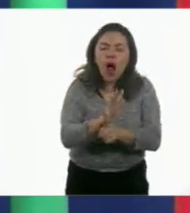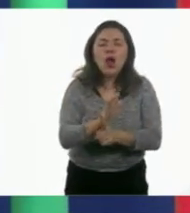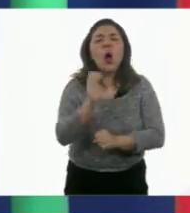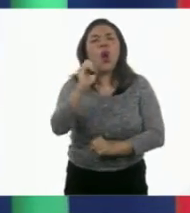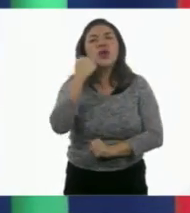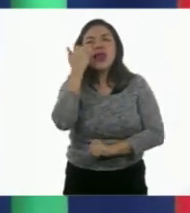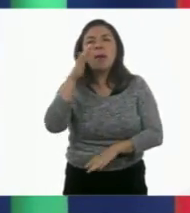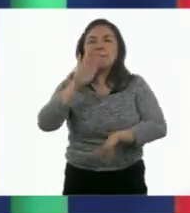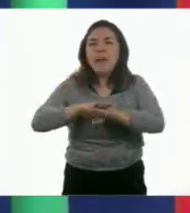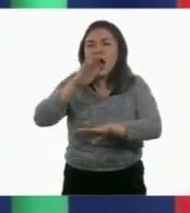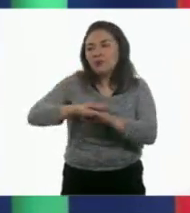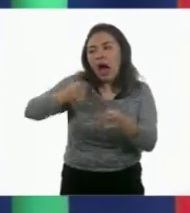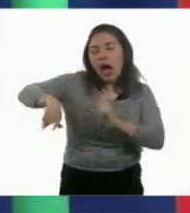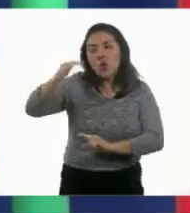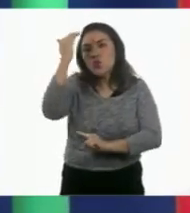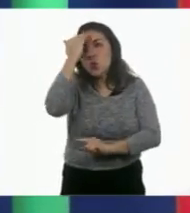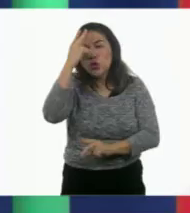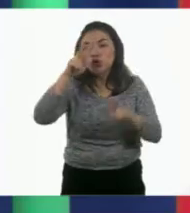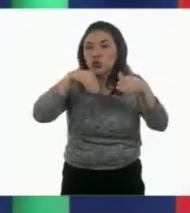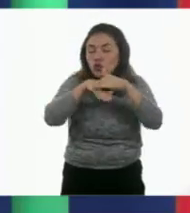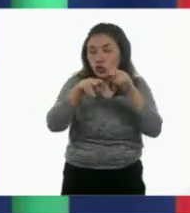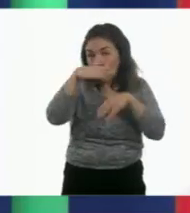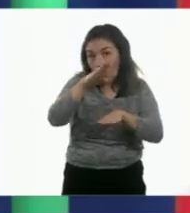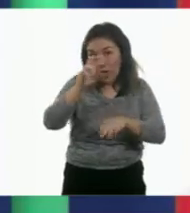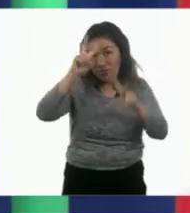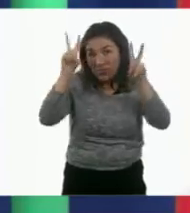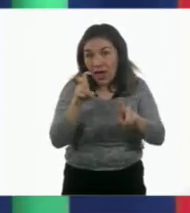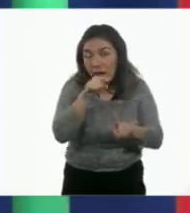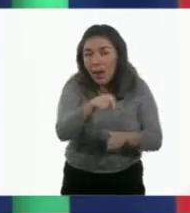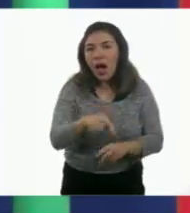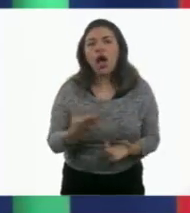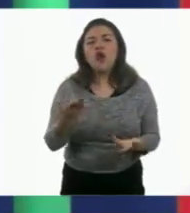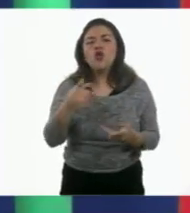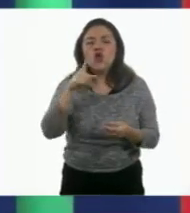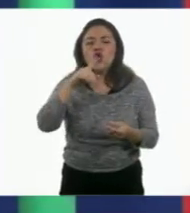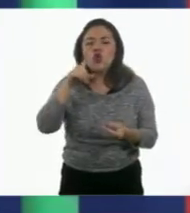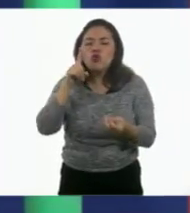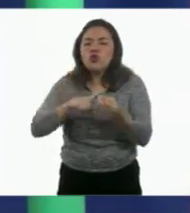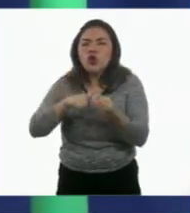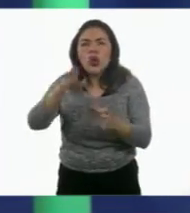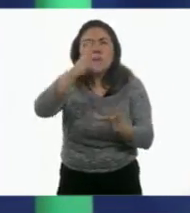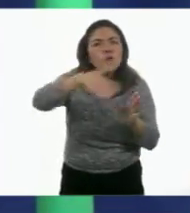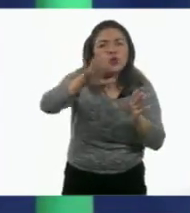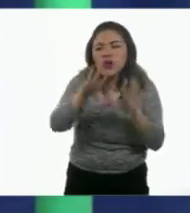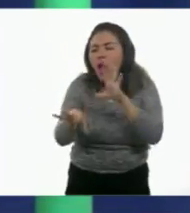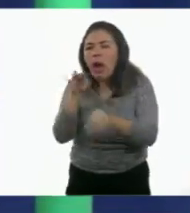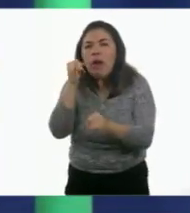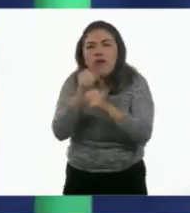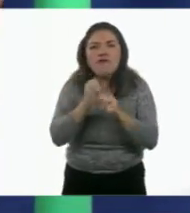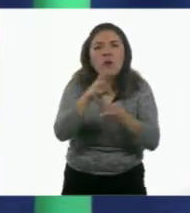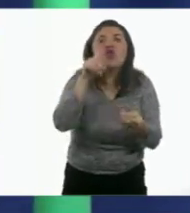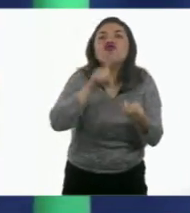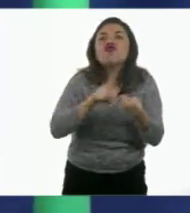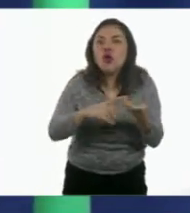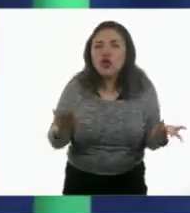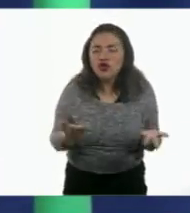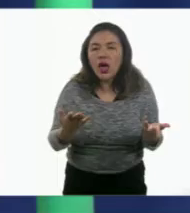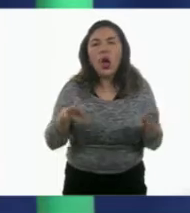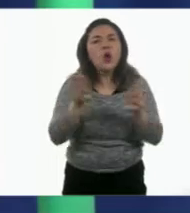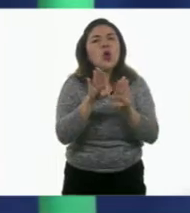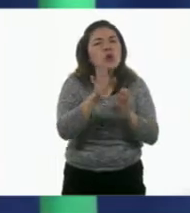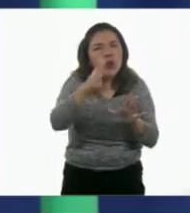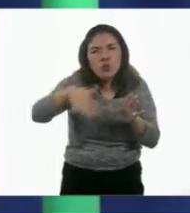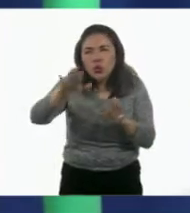quisieran conocer los demás acerca del tema, dónde puedo buscar la información, cómo recabar